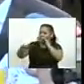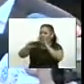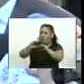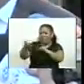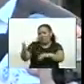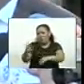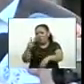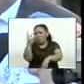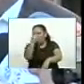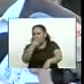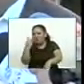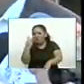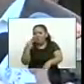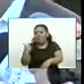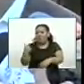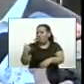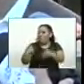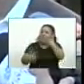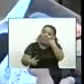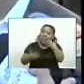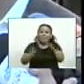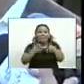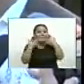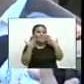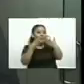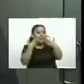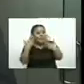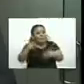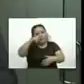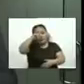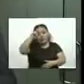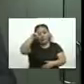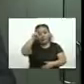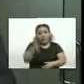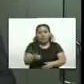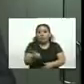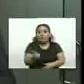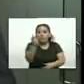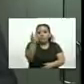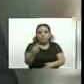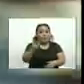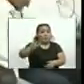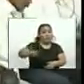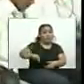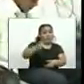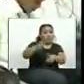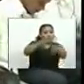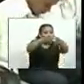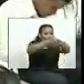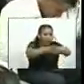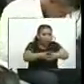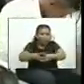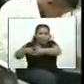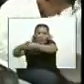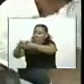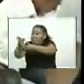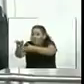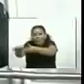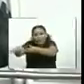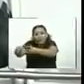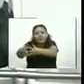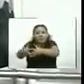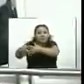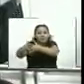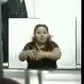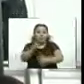aproximadamente dos horas y están contentos, felices y están trabajando. En los próximos días saldrá el próximo contingente con destino a Mississippi. Según el